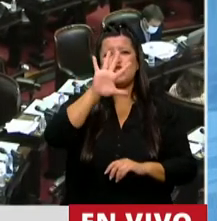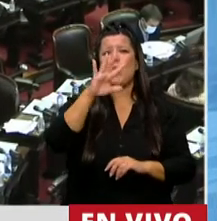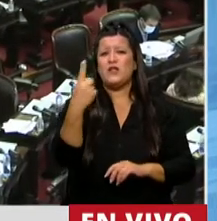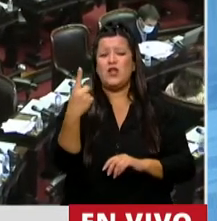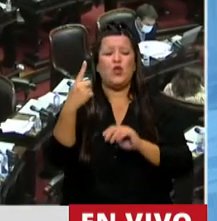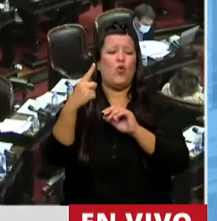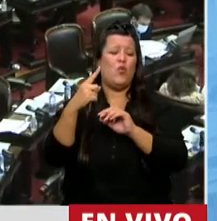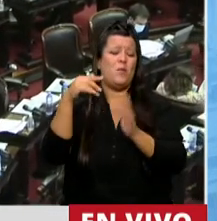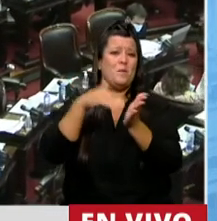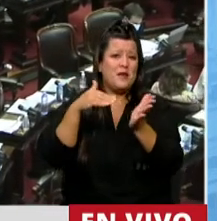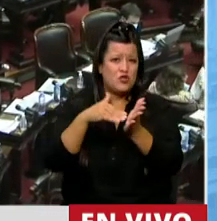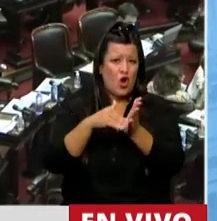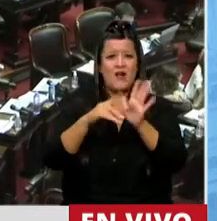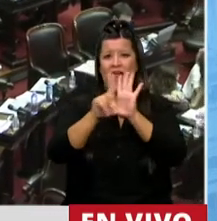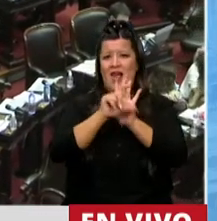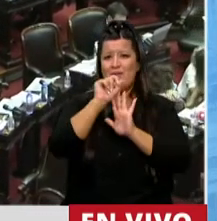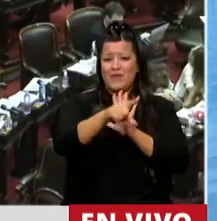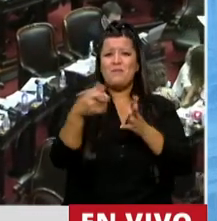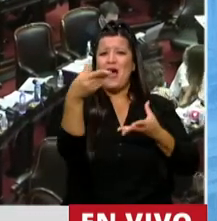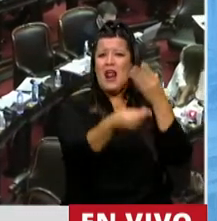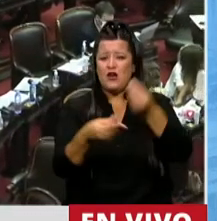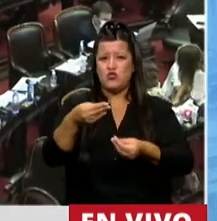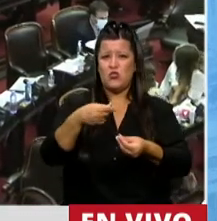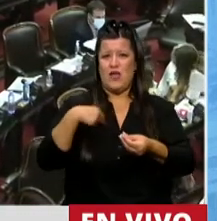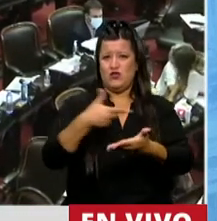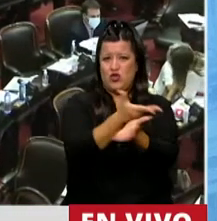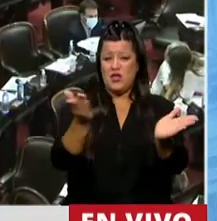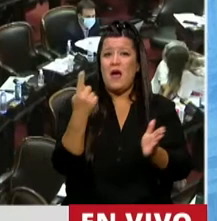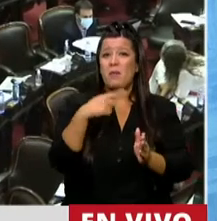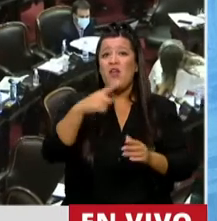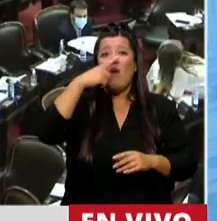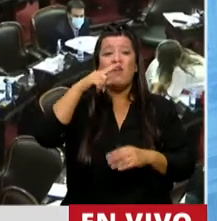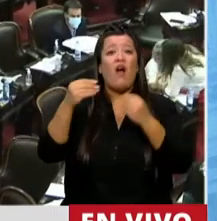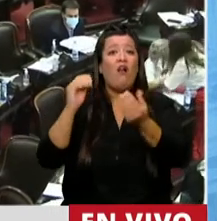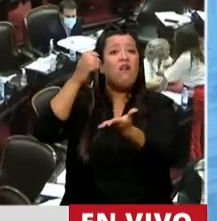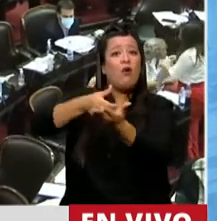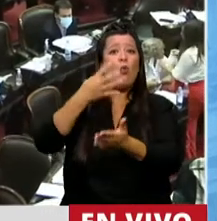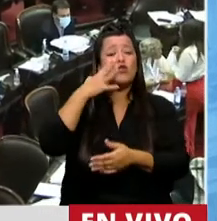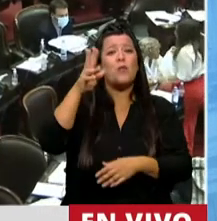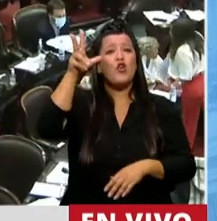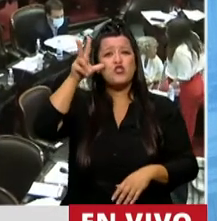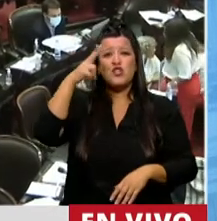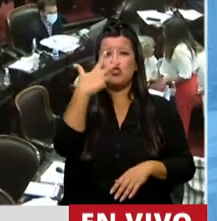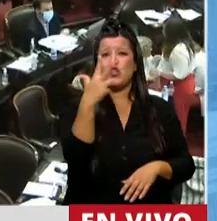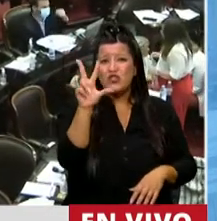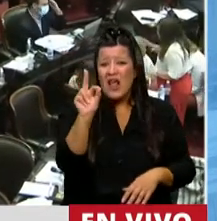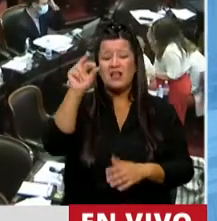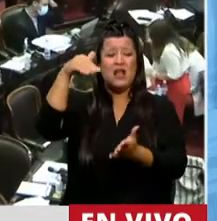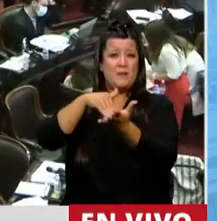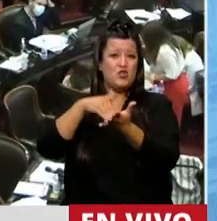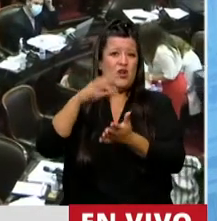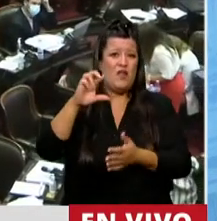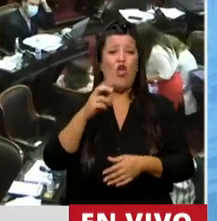Ley 27.541 de Solidaridad Social, pero se terminaron ejecutando 4.830 millones de